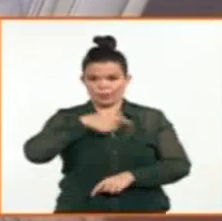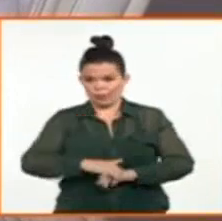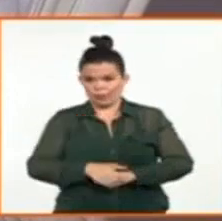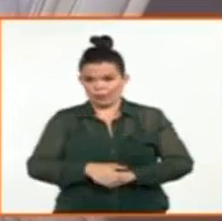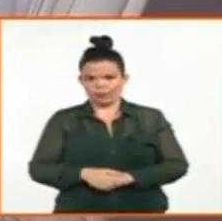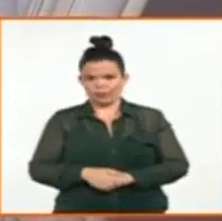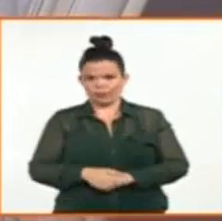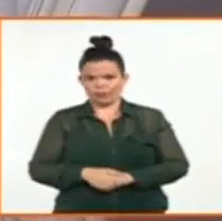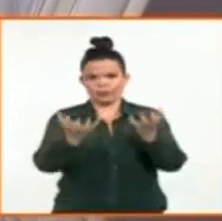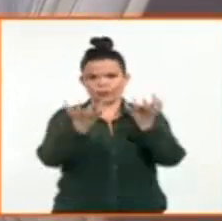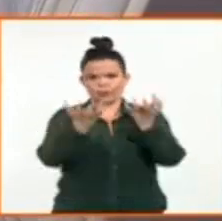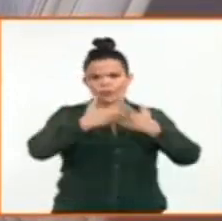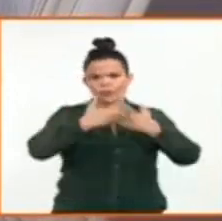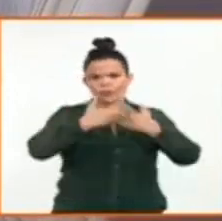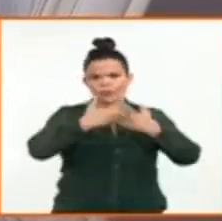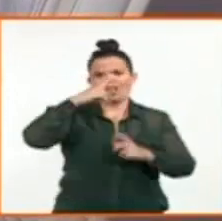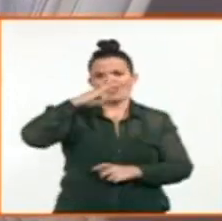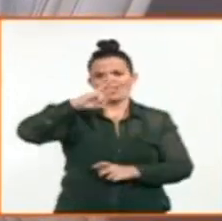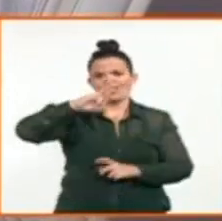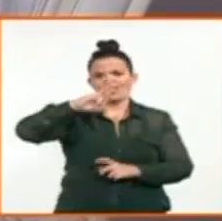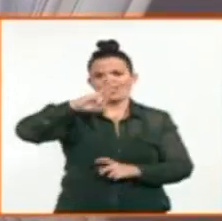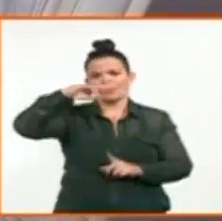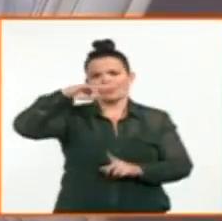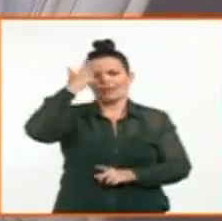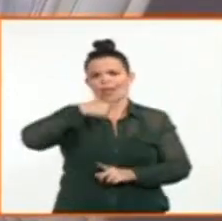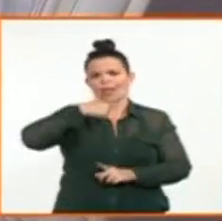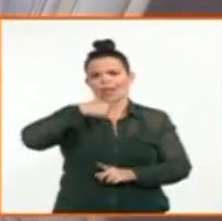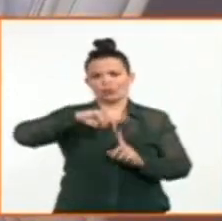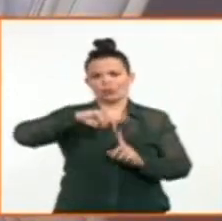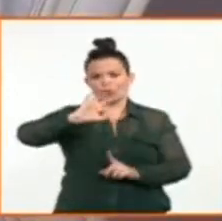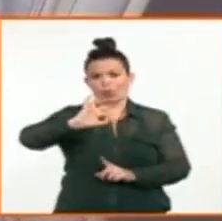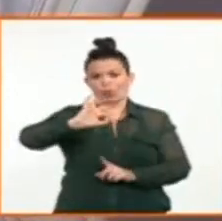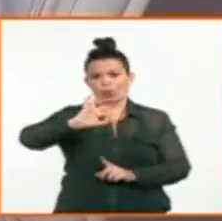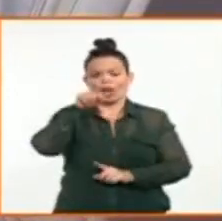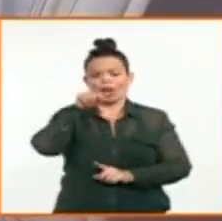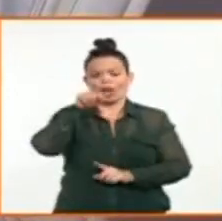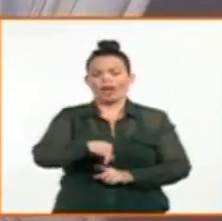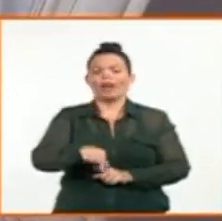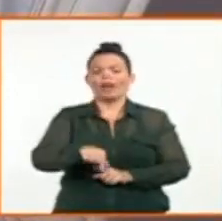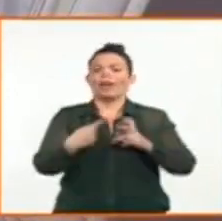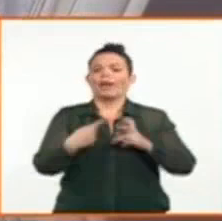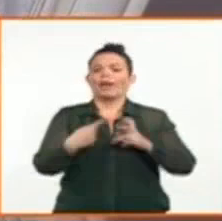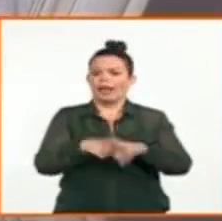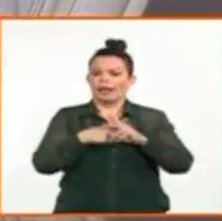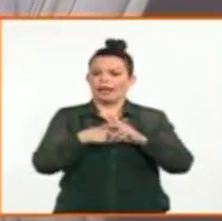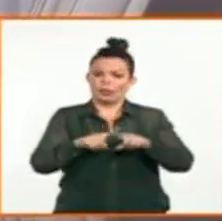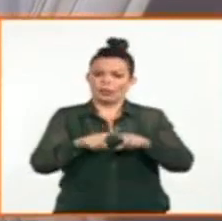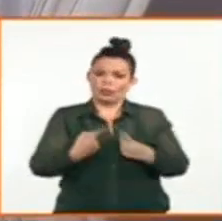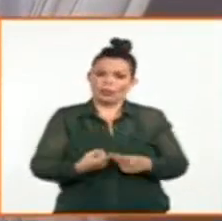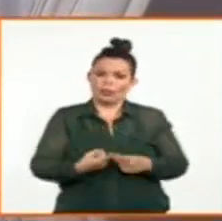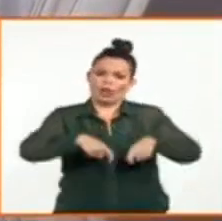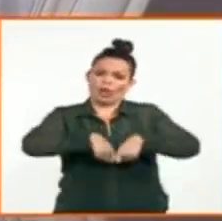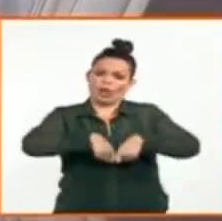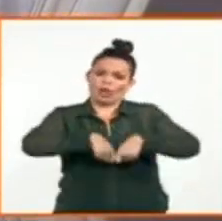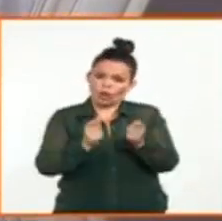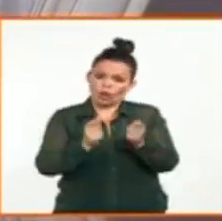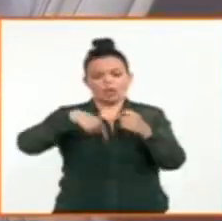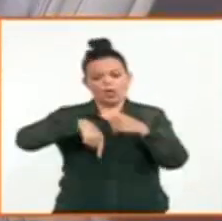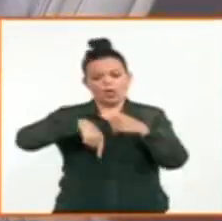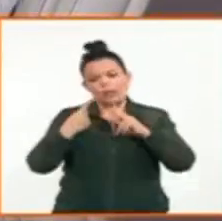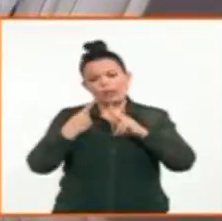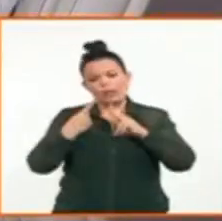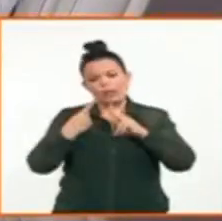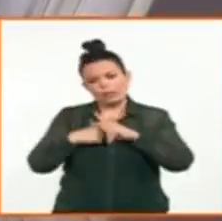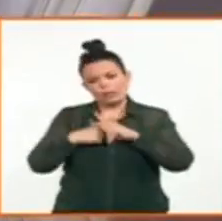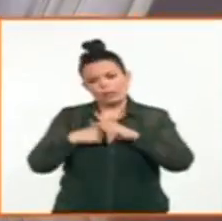está ahora mismo está en proceso de determinación, un mantenimiento a partir de una rotura que tuvo y que se debe estar poniendo en producción recientemente. O